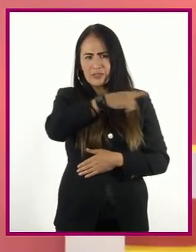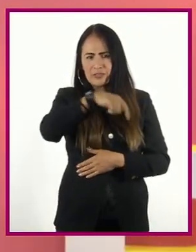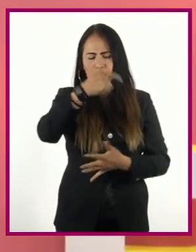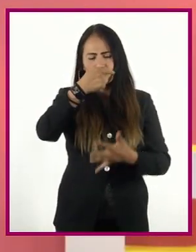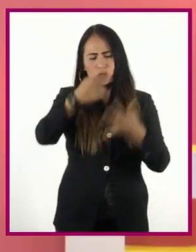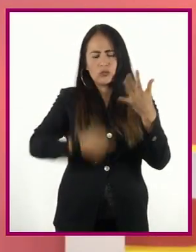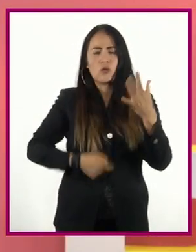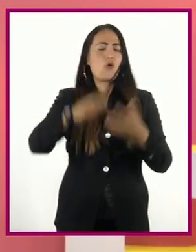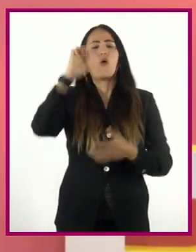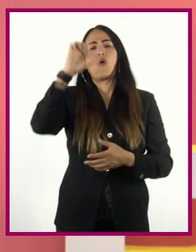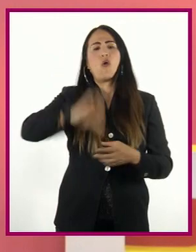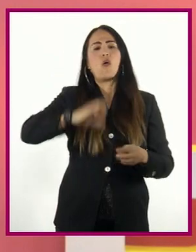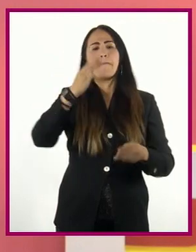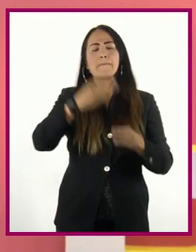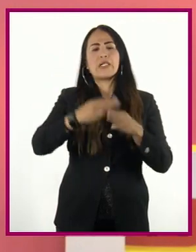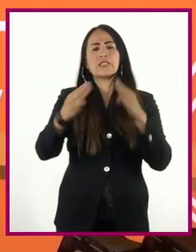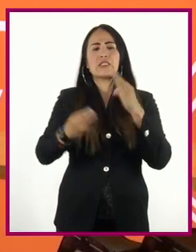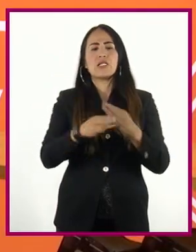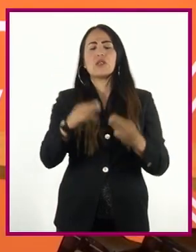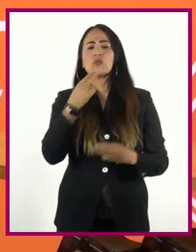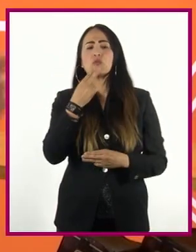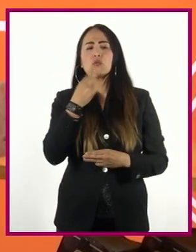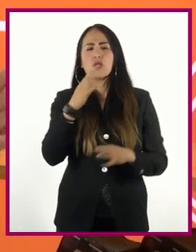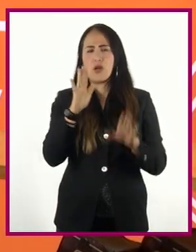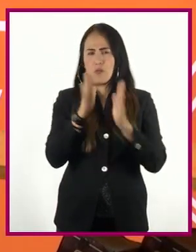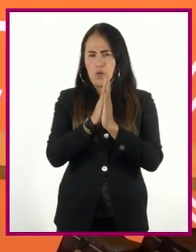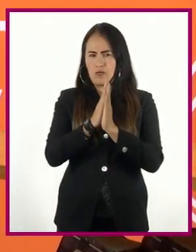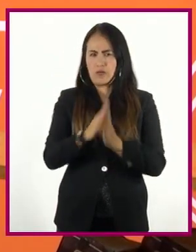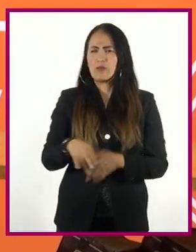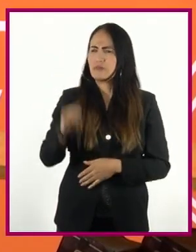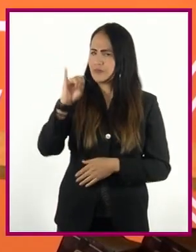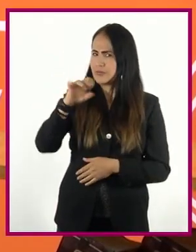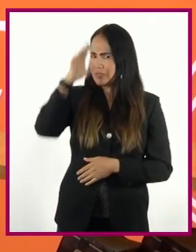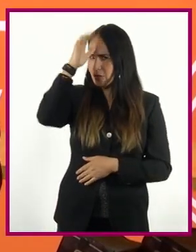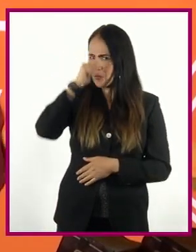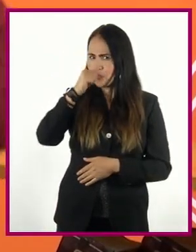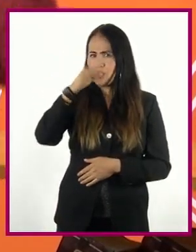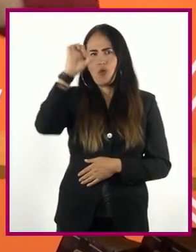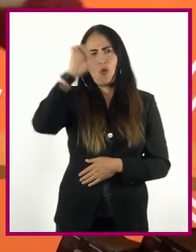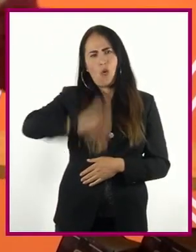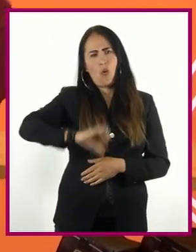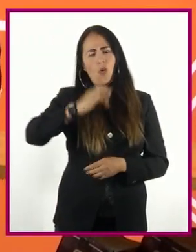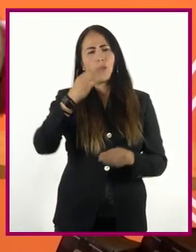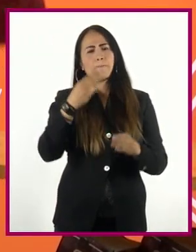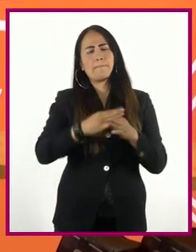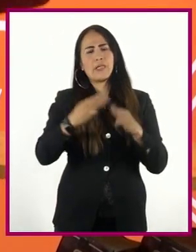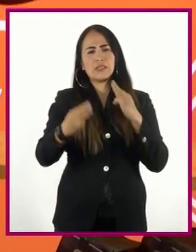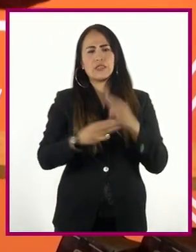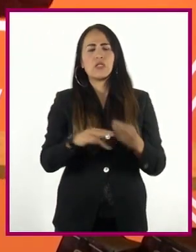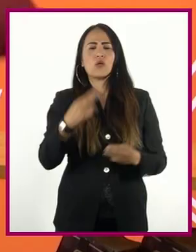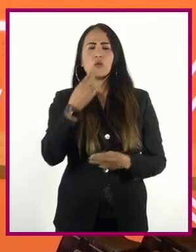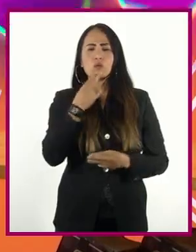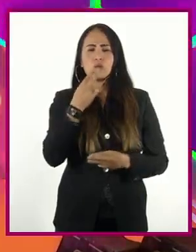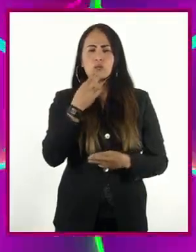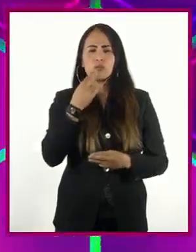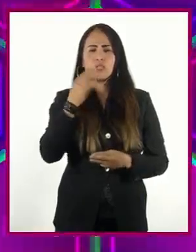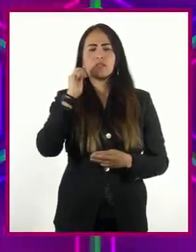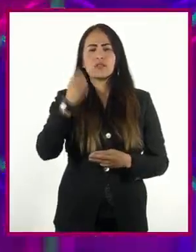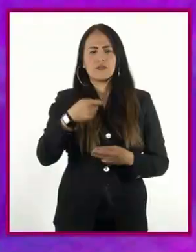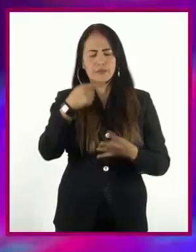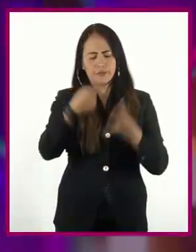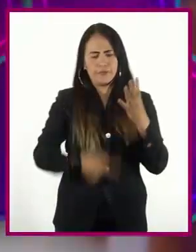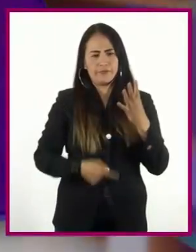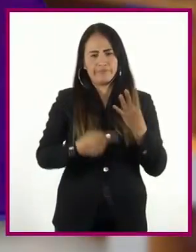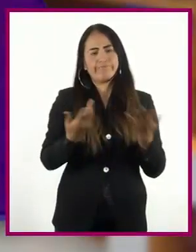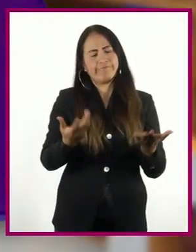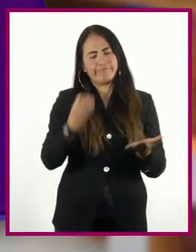son los materiales que vamos a necesitar? Claro que sí, profesora. Los materiales que van a necesitar para esta sesión son